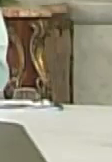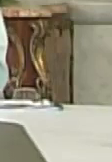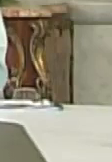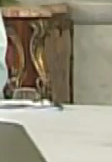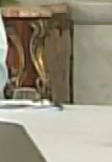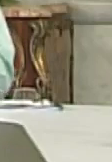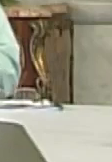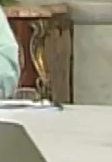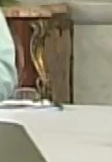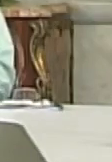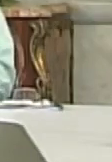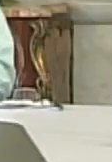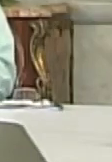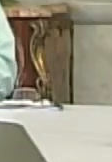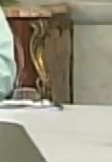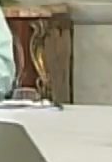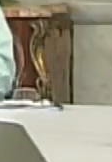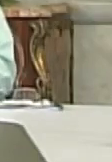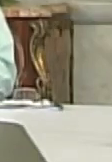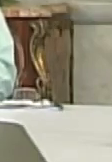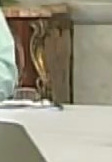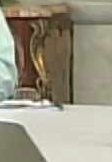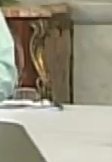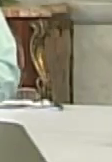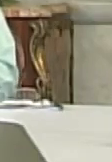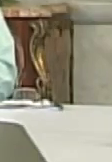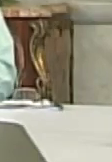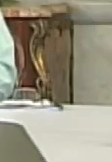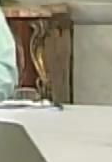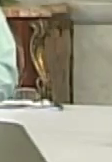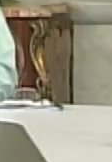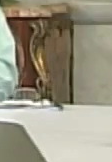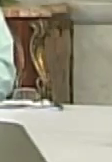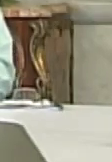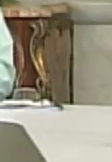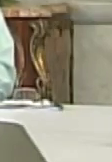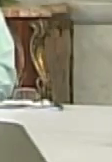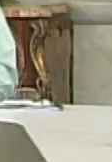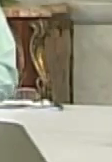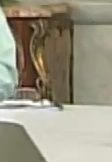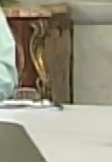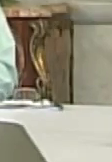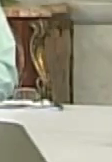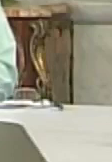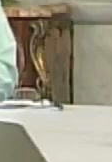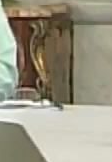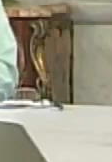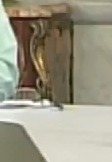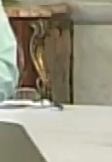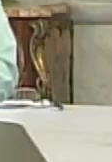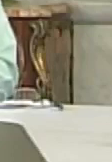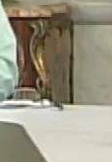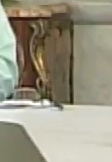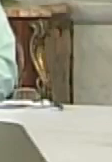afectuoso y hermoso. Hoy todo es hermoso, porque hoy es